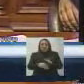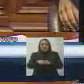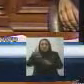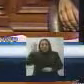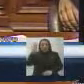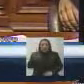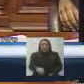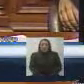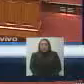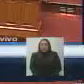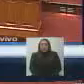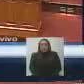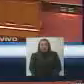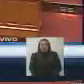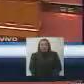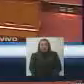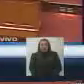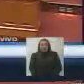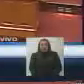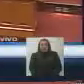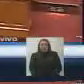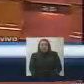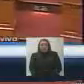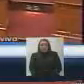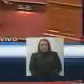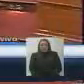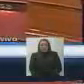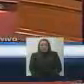alzada. Los congresistas que estén de acuerdo.